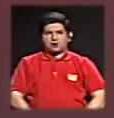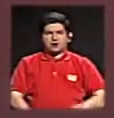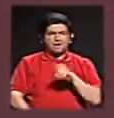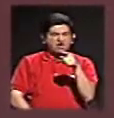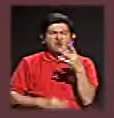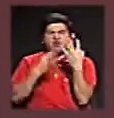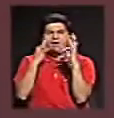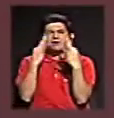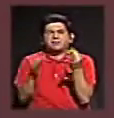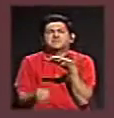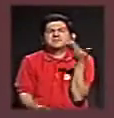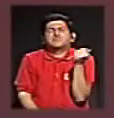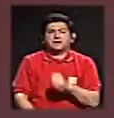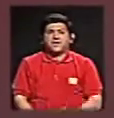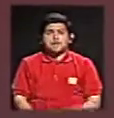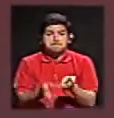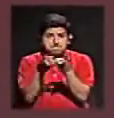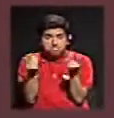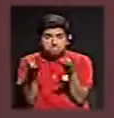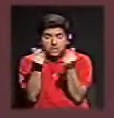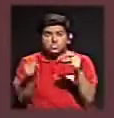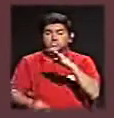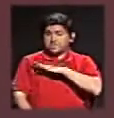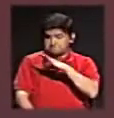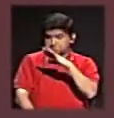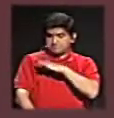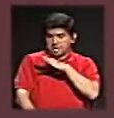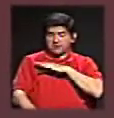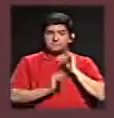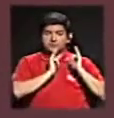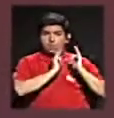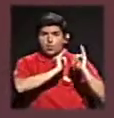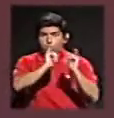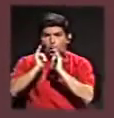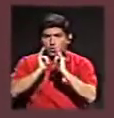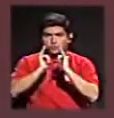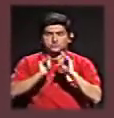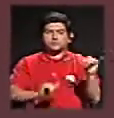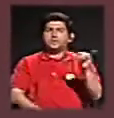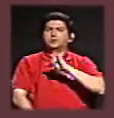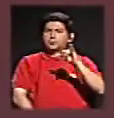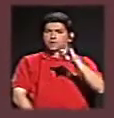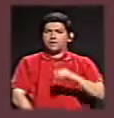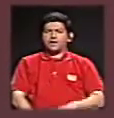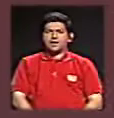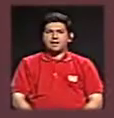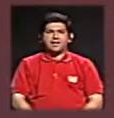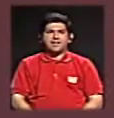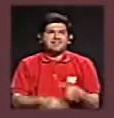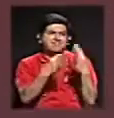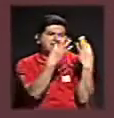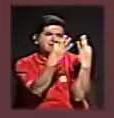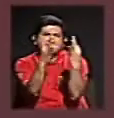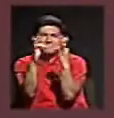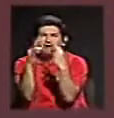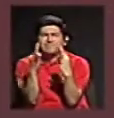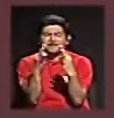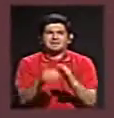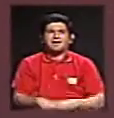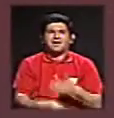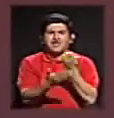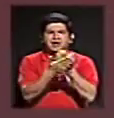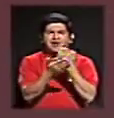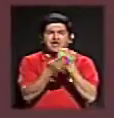que buscan es generar un beneficio común y además lograr